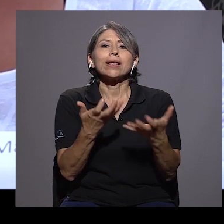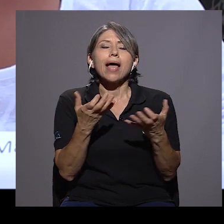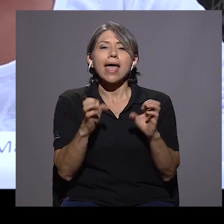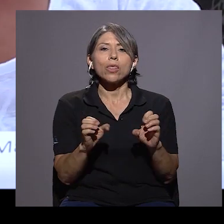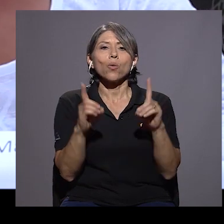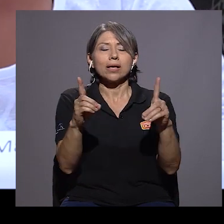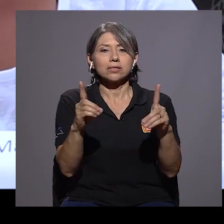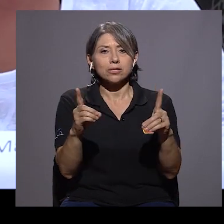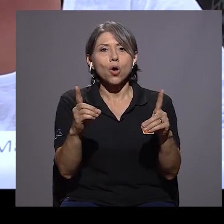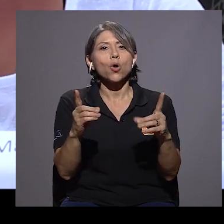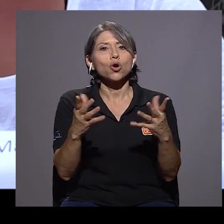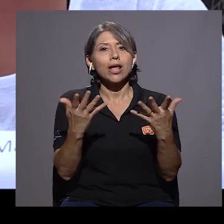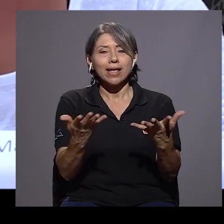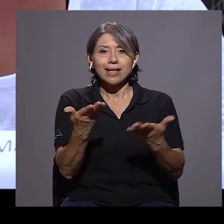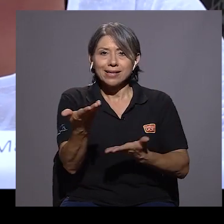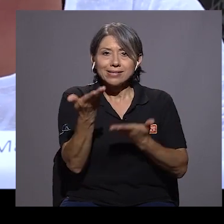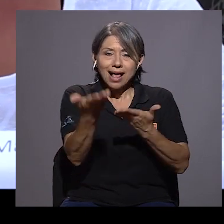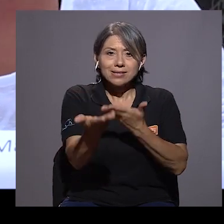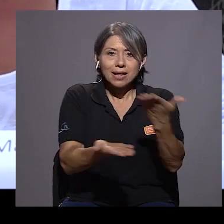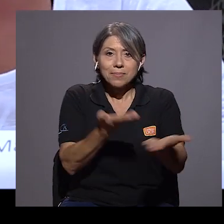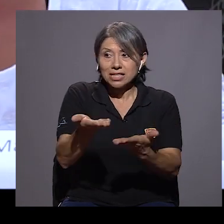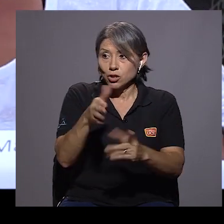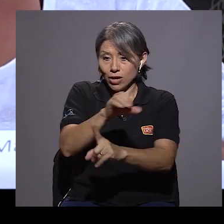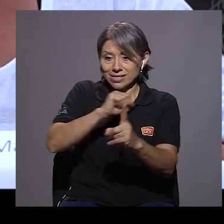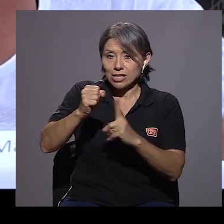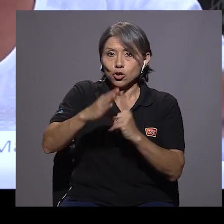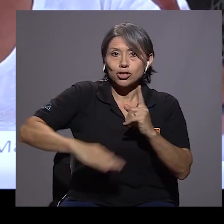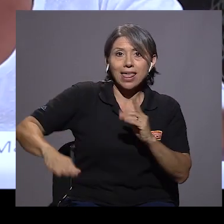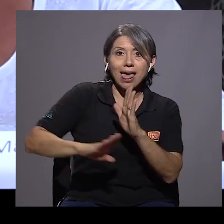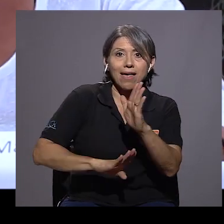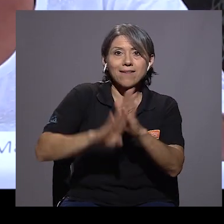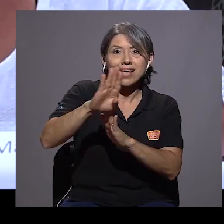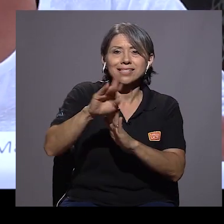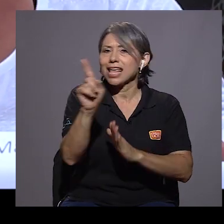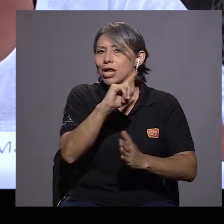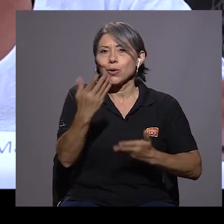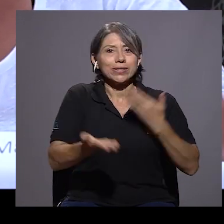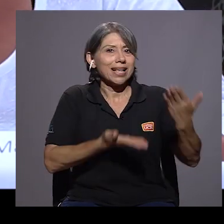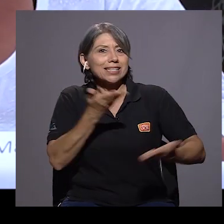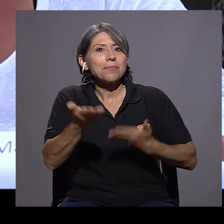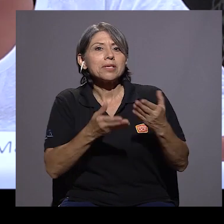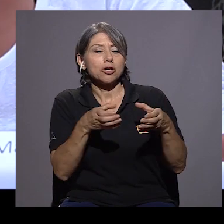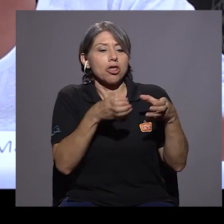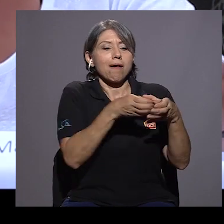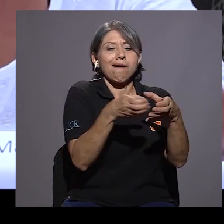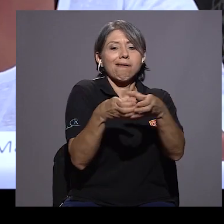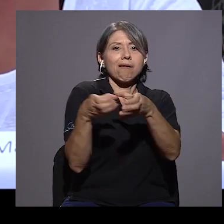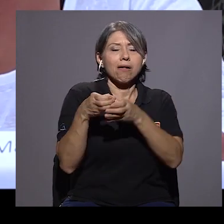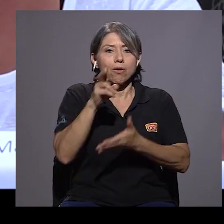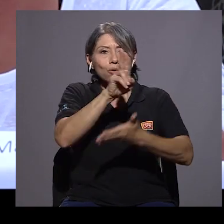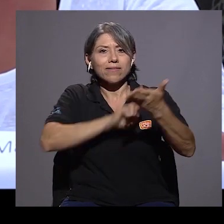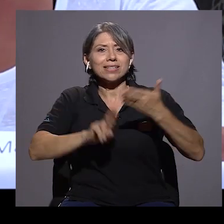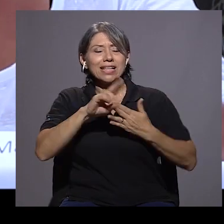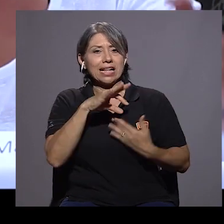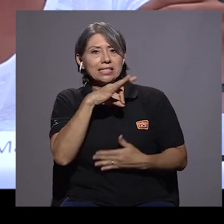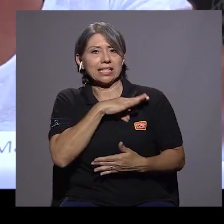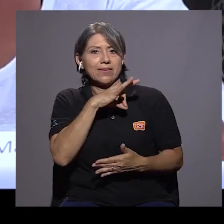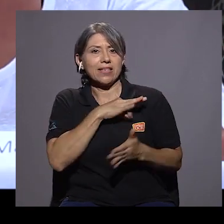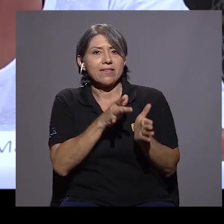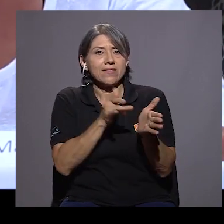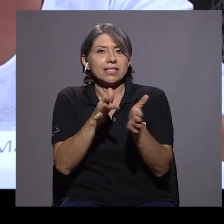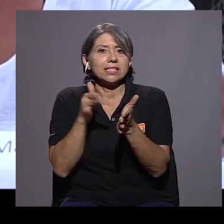Estamos por una educación que esté justamente al servicio de que esta sociedad avance y que no esté al servicio de élites universitarias